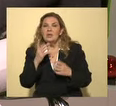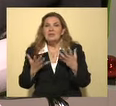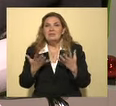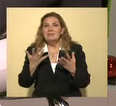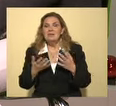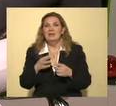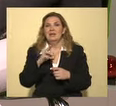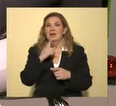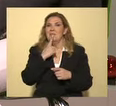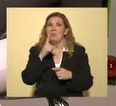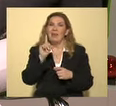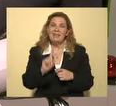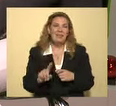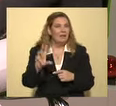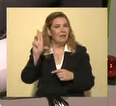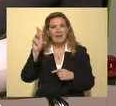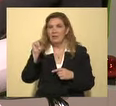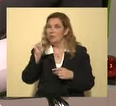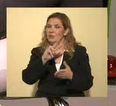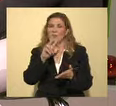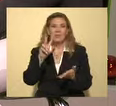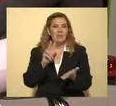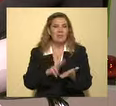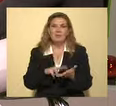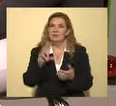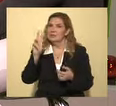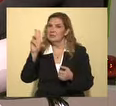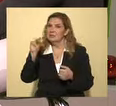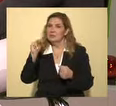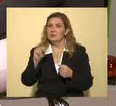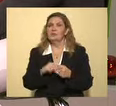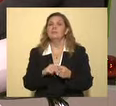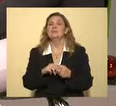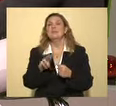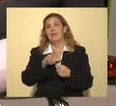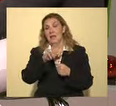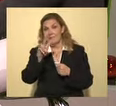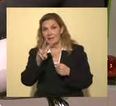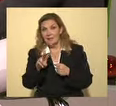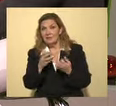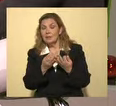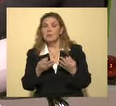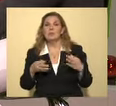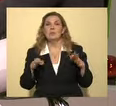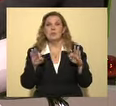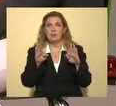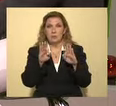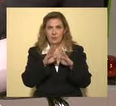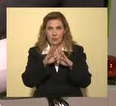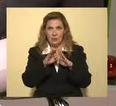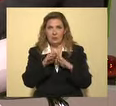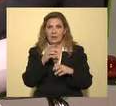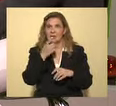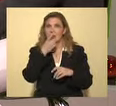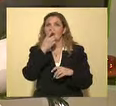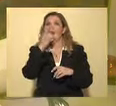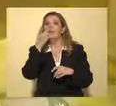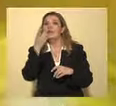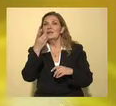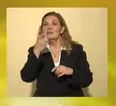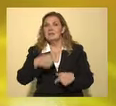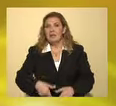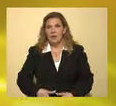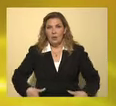mentirle, mejor decirle, a ver, vamos a ahora probarle por este lado, ¿no? Sí. Obviamente, pues es importante, por ejemplo, salirle con un calzón